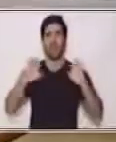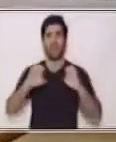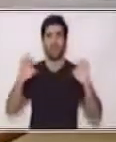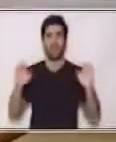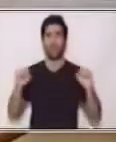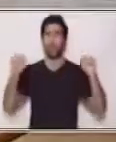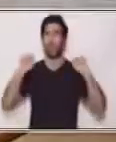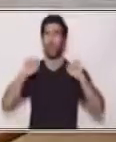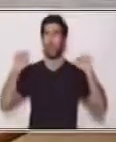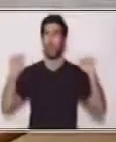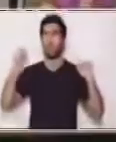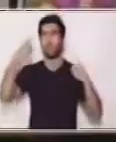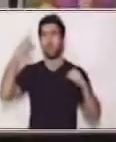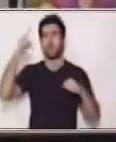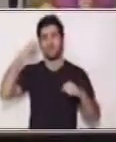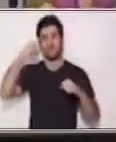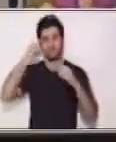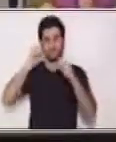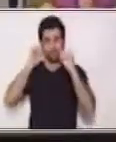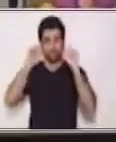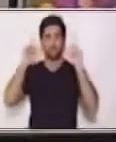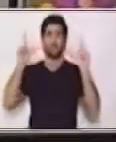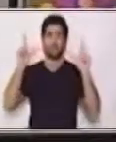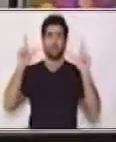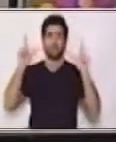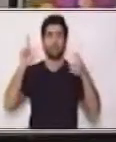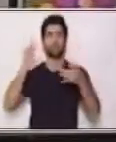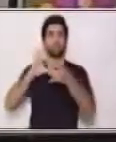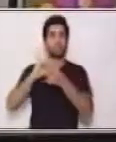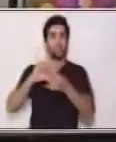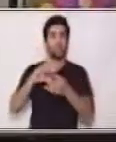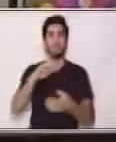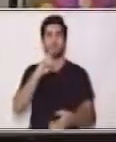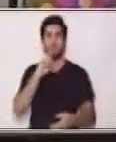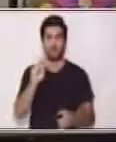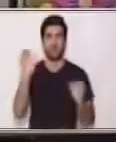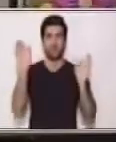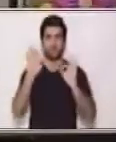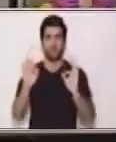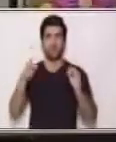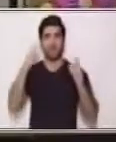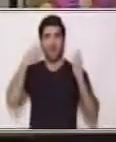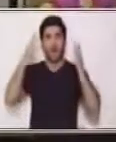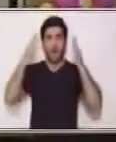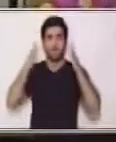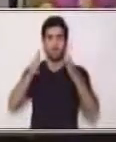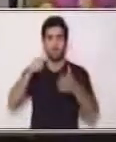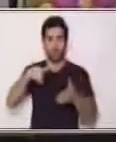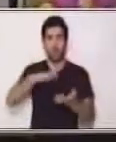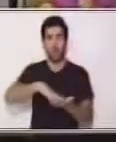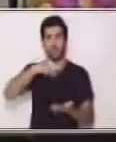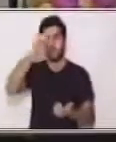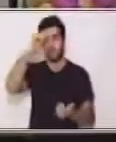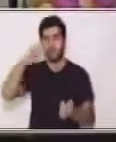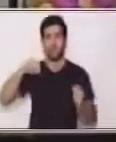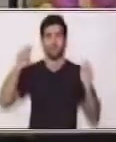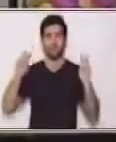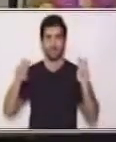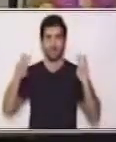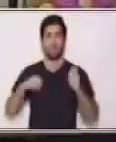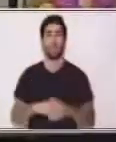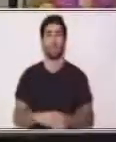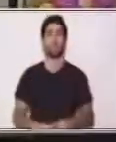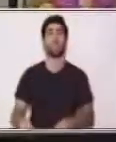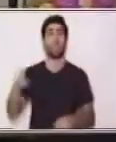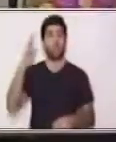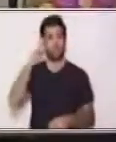Este te ayudará a despertar las neuronas y que tengas toda la atención para que aprendas el tema del día de hoy. ¿Recuerdas